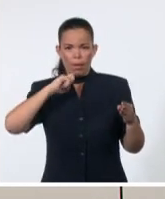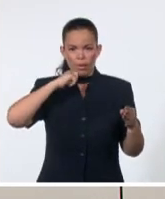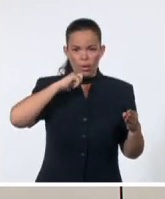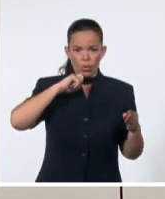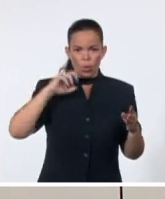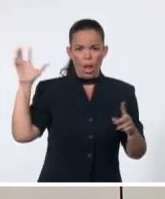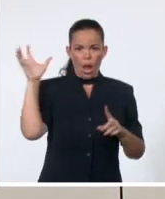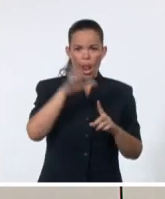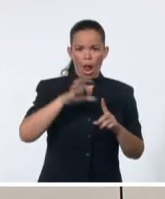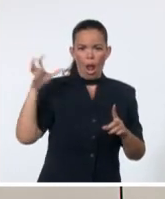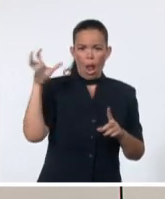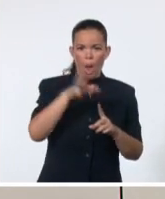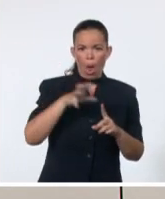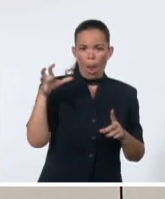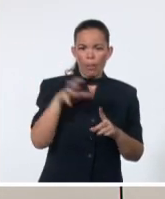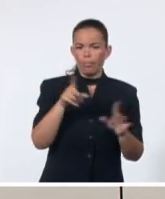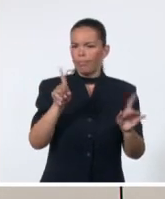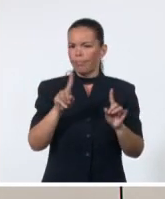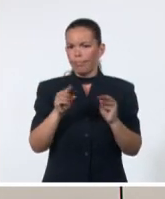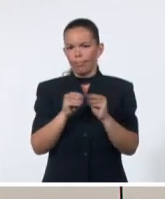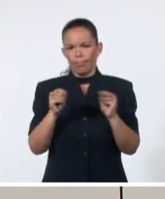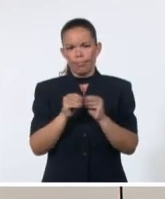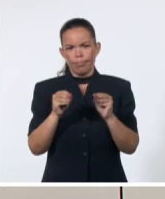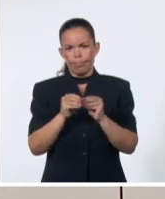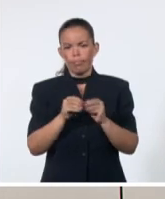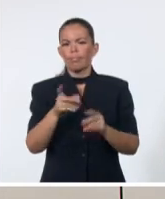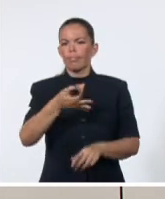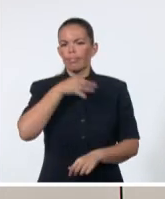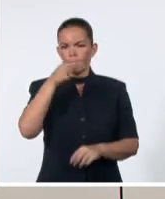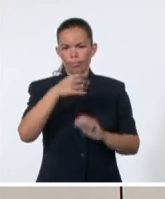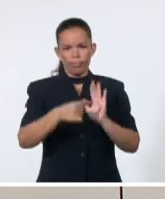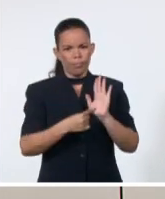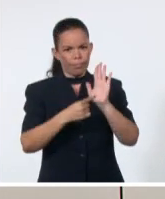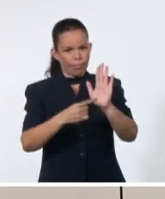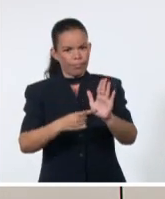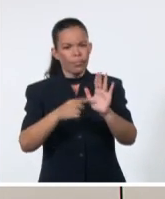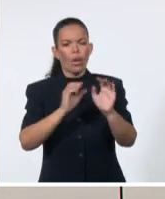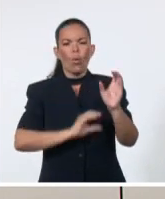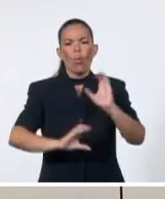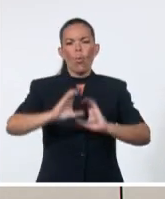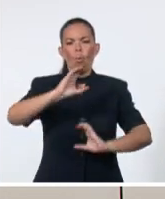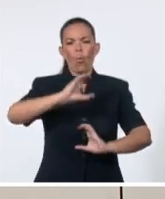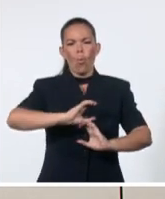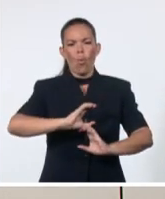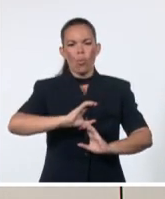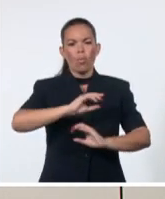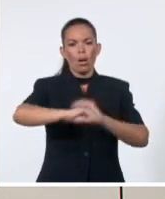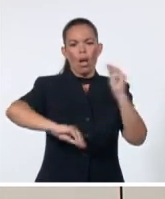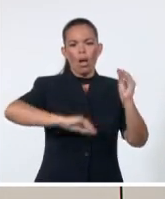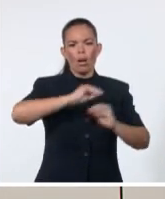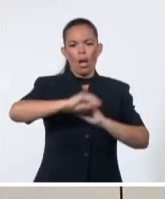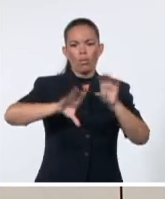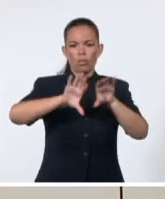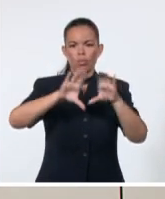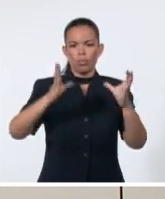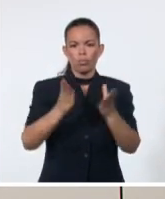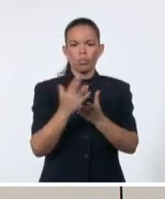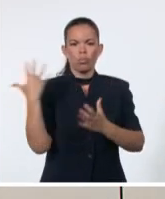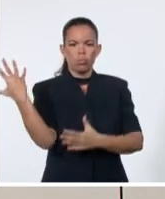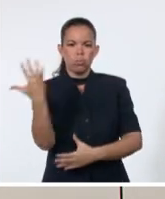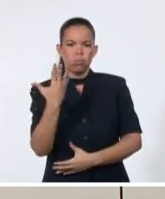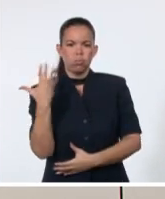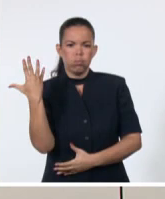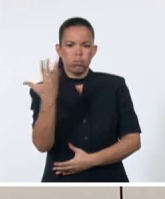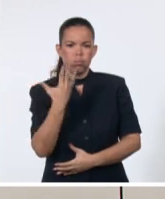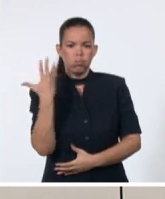aliados, que como vimos en la reciente cumbre del cambio climático, quedó a un lado y Nicolás Maduro brilló